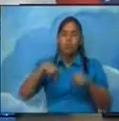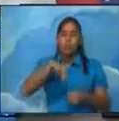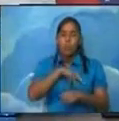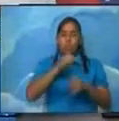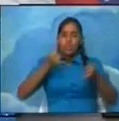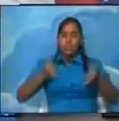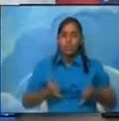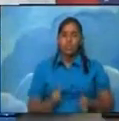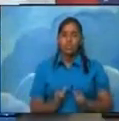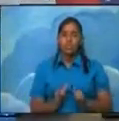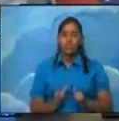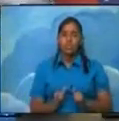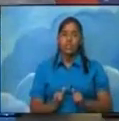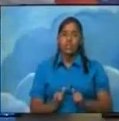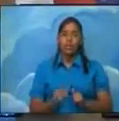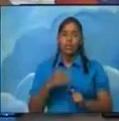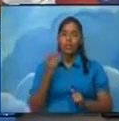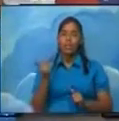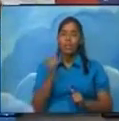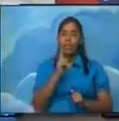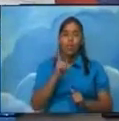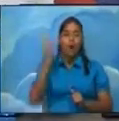hijos